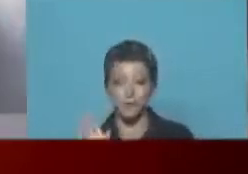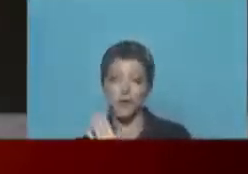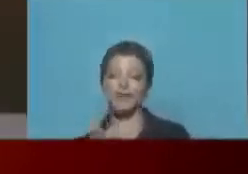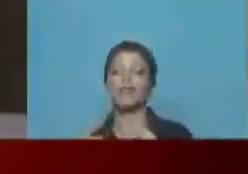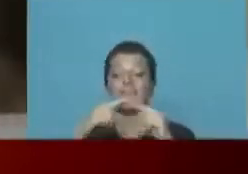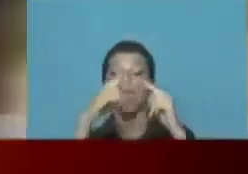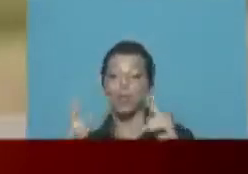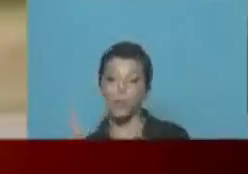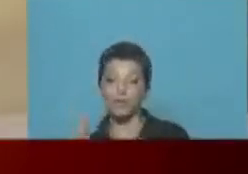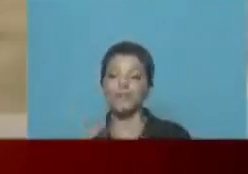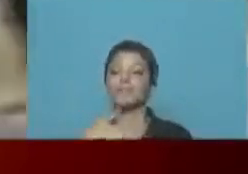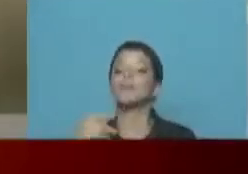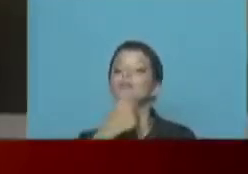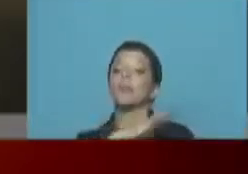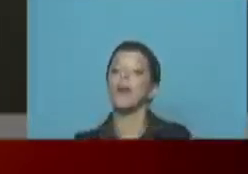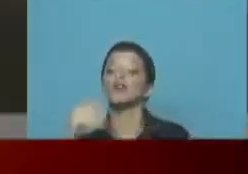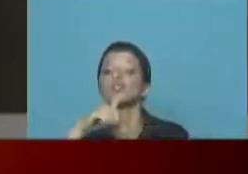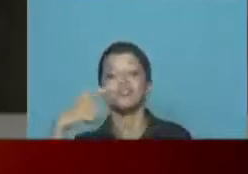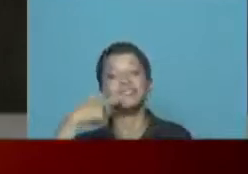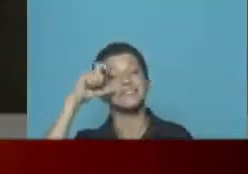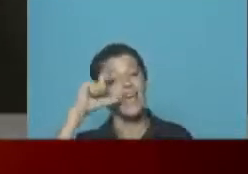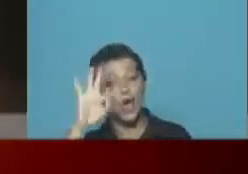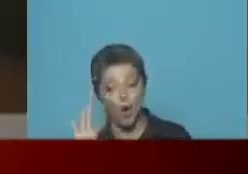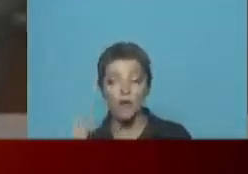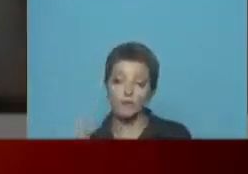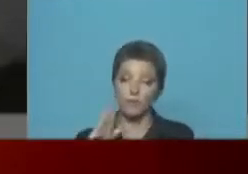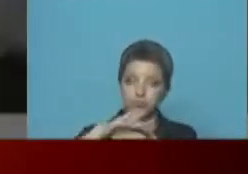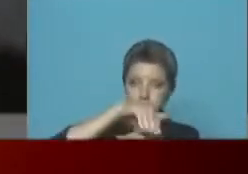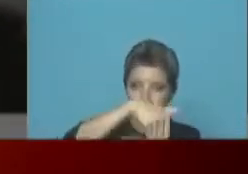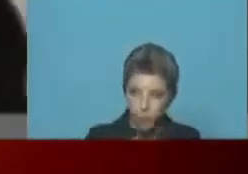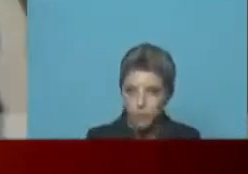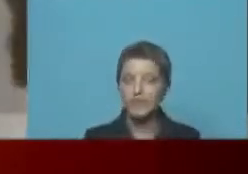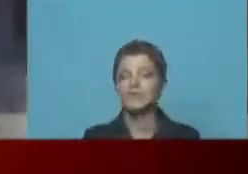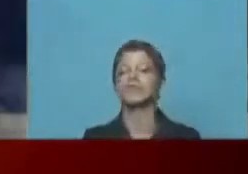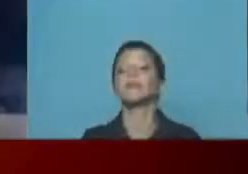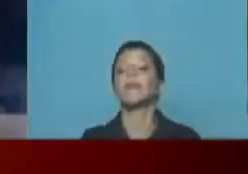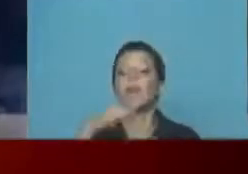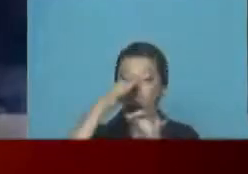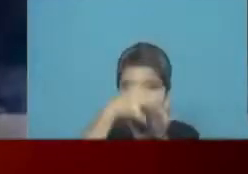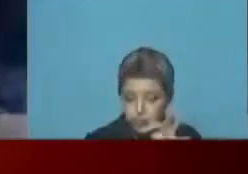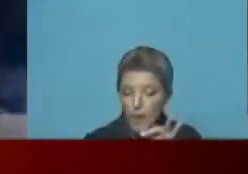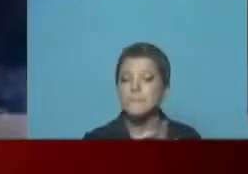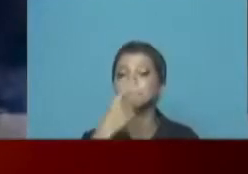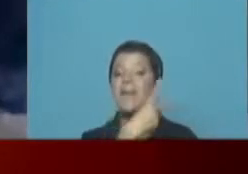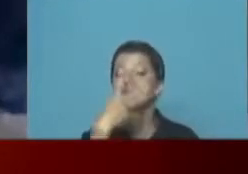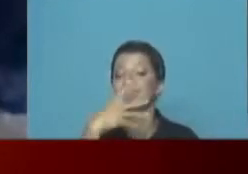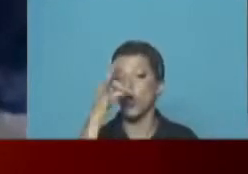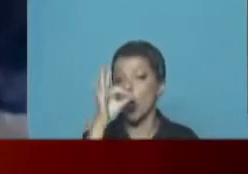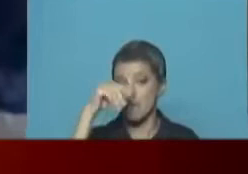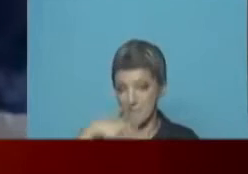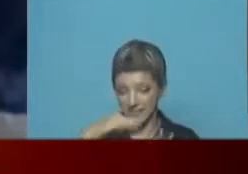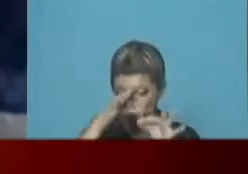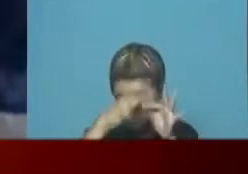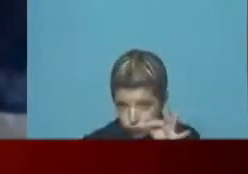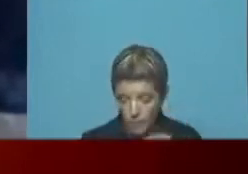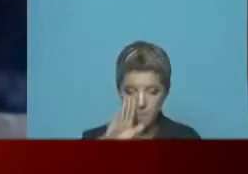pesos en el 2015, claro. Que hoy, 2021, con el proceso de inflación que hemos tenido desde